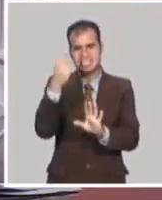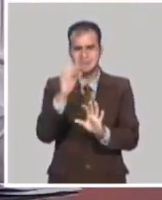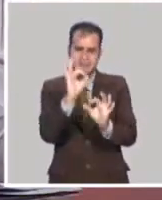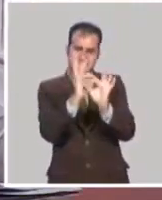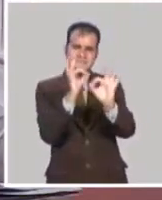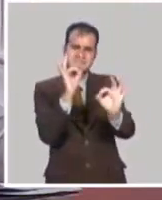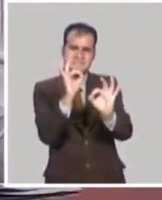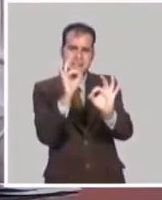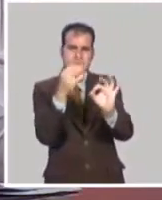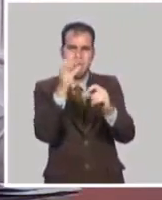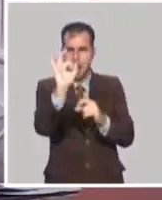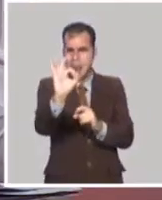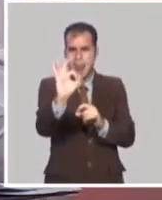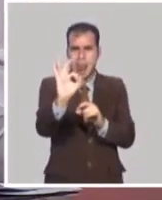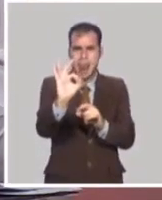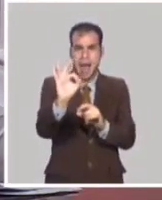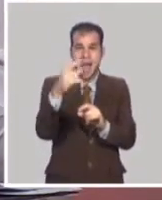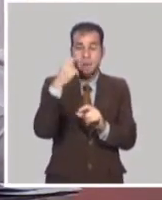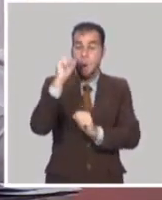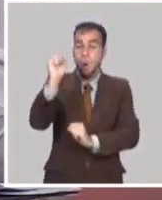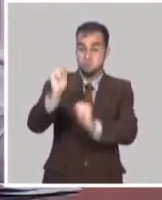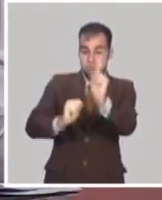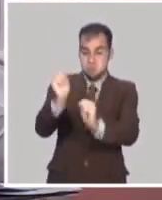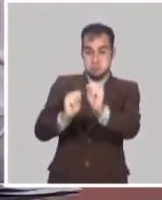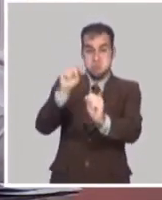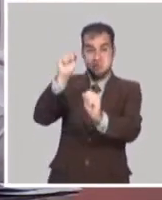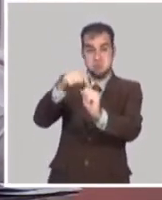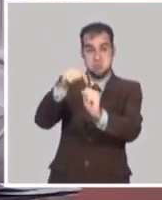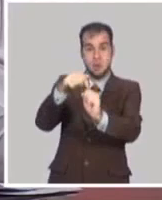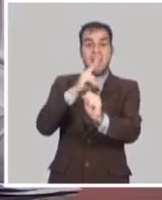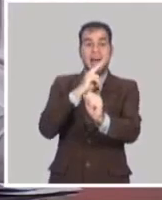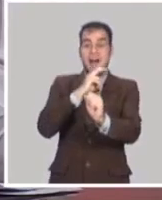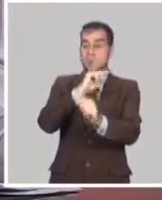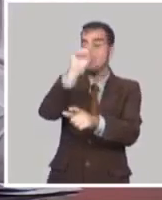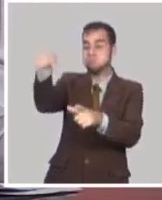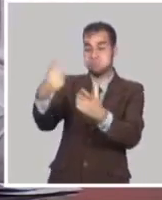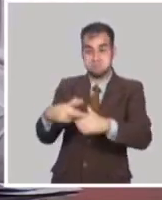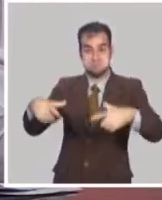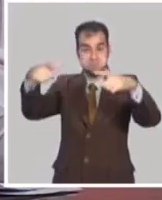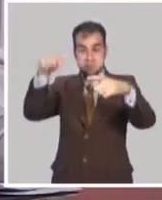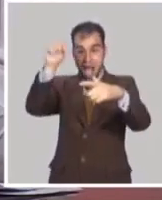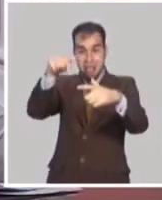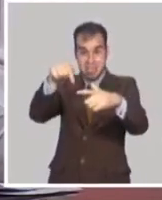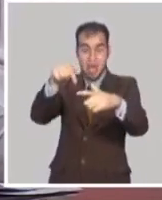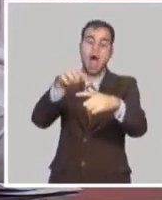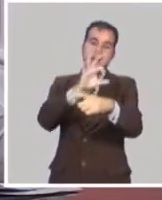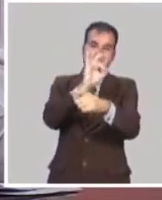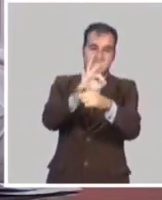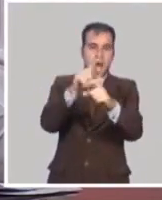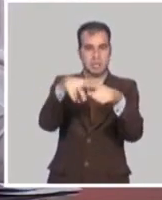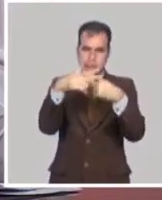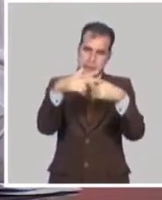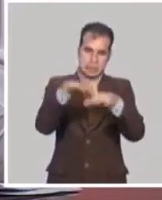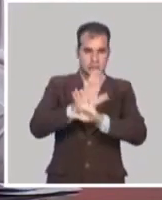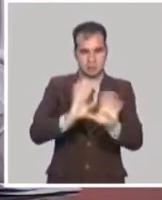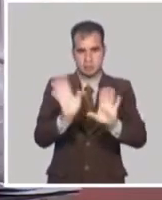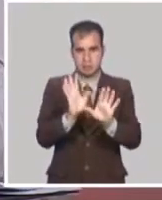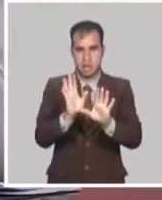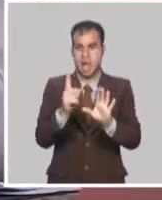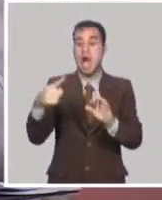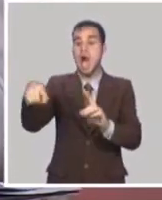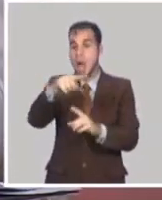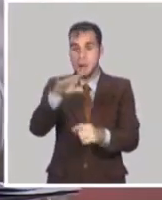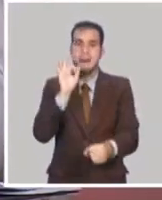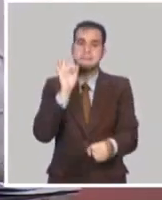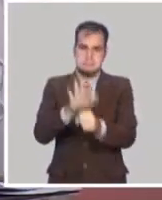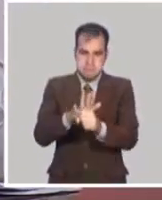había en una de las bombas alimentadoras de agua a la caldera y en estos momentos ya la unidad está en proceso de